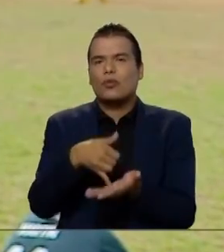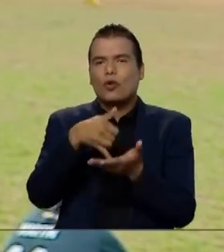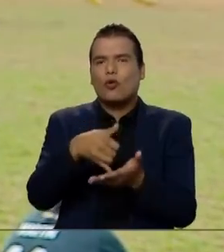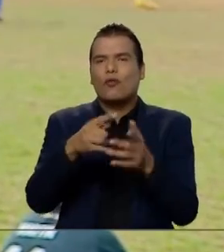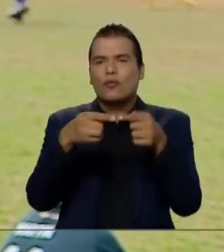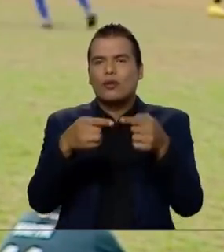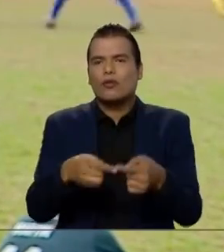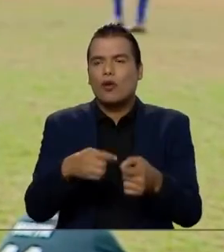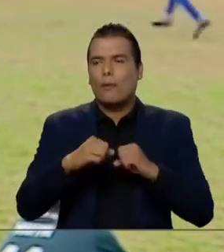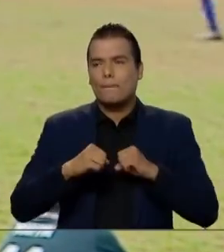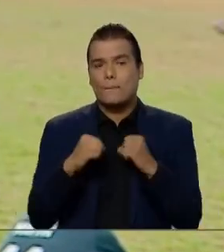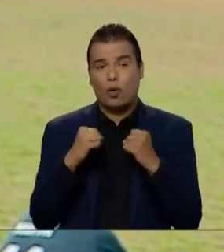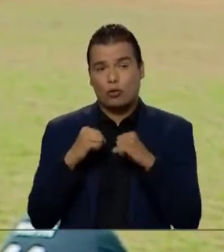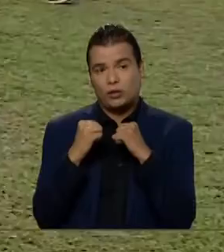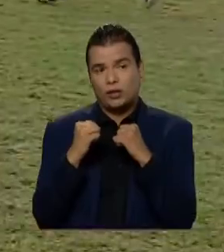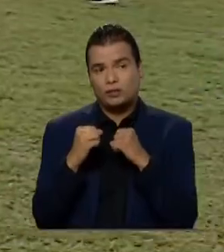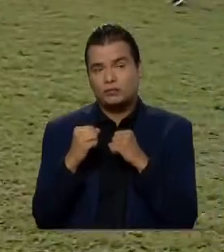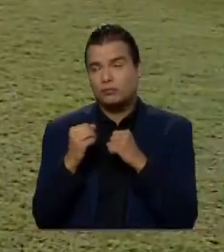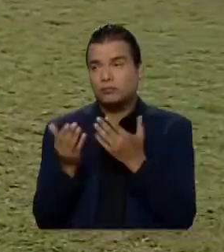y desde ahí se empezó